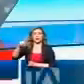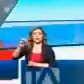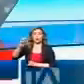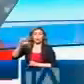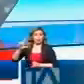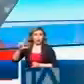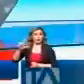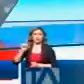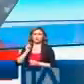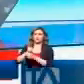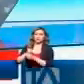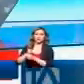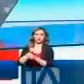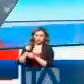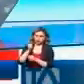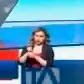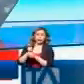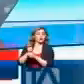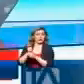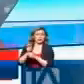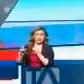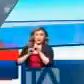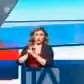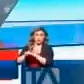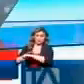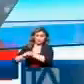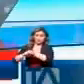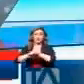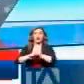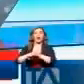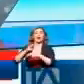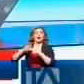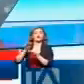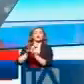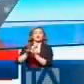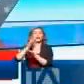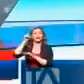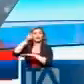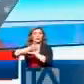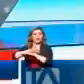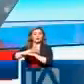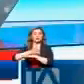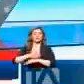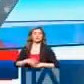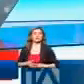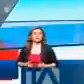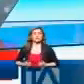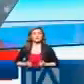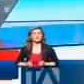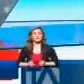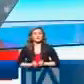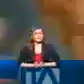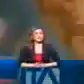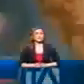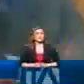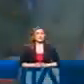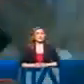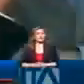políticas. No es la primera vez que Interpol rechaza un pedido de búsqueda contra exfuncionarios del gobierno anterior.